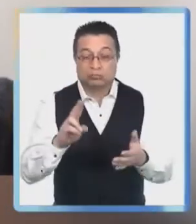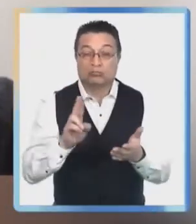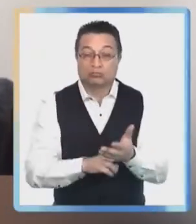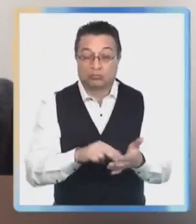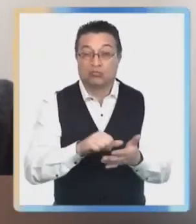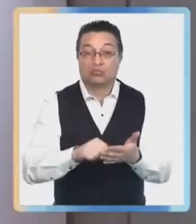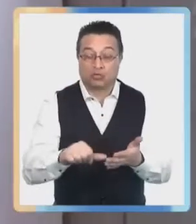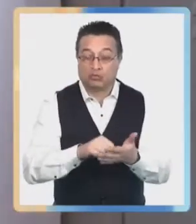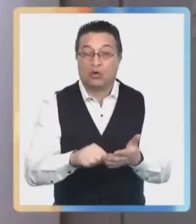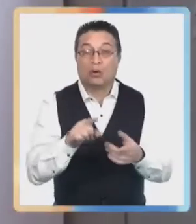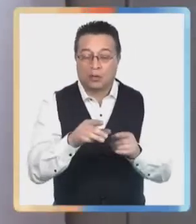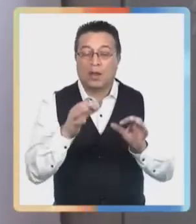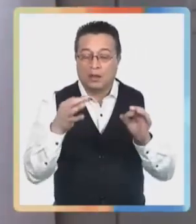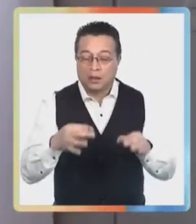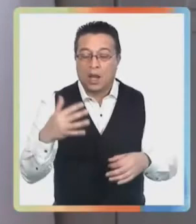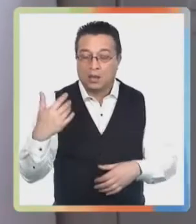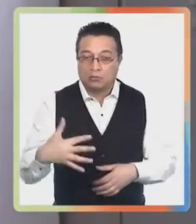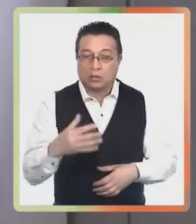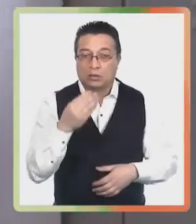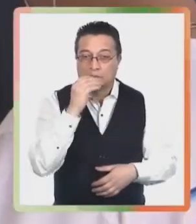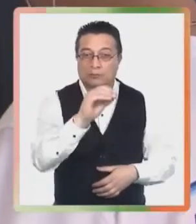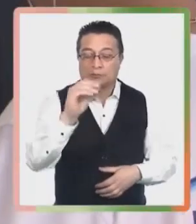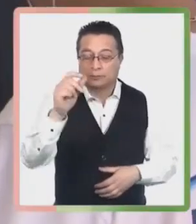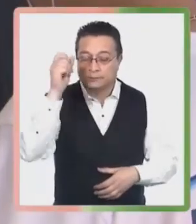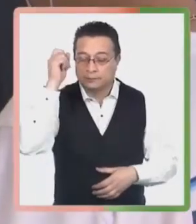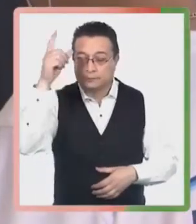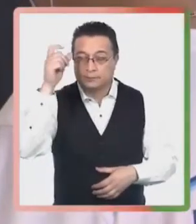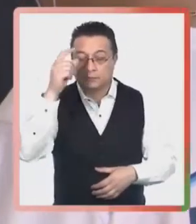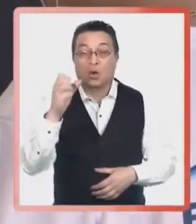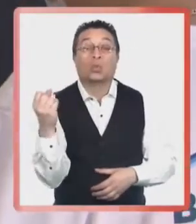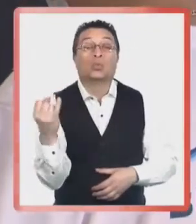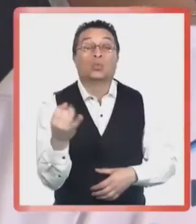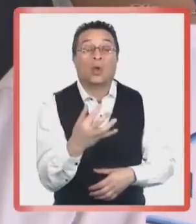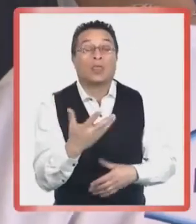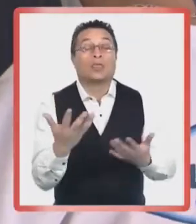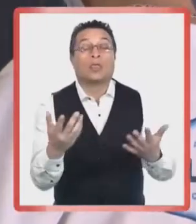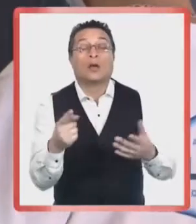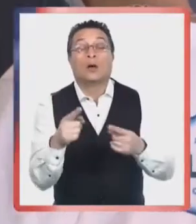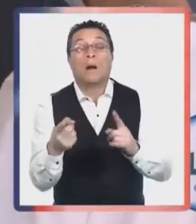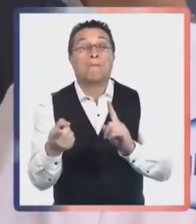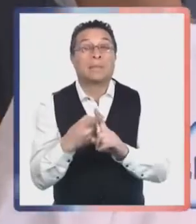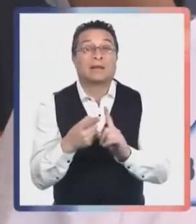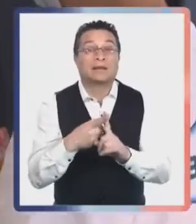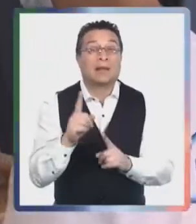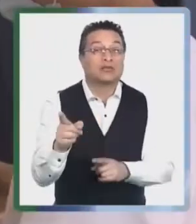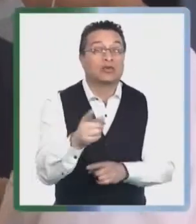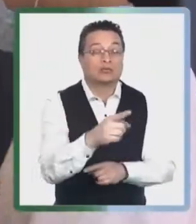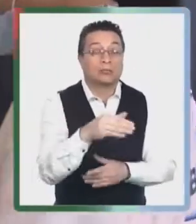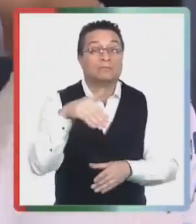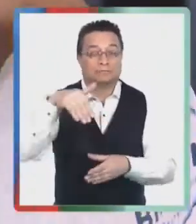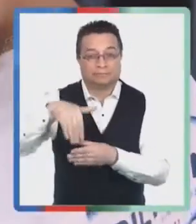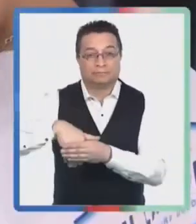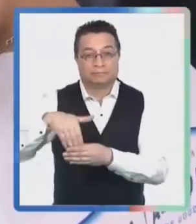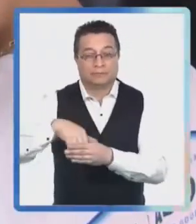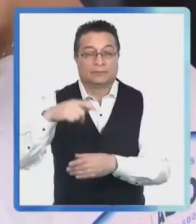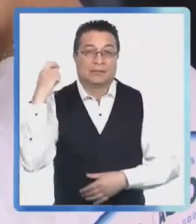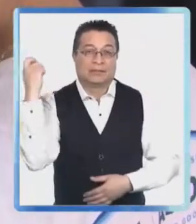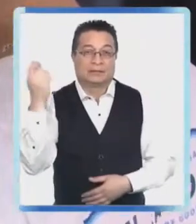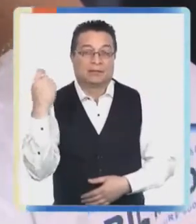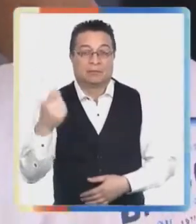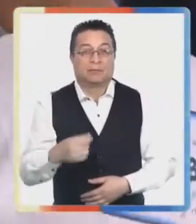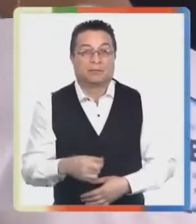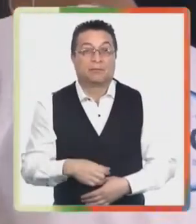ser muy condicionante en términos de conocer cuánta va a ser la participación en el plebiscito de septiembre.